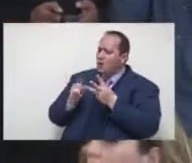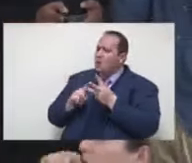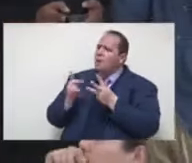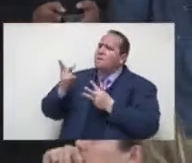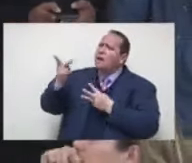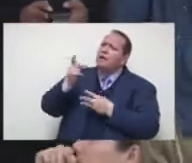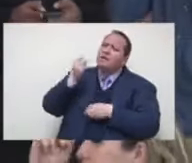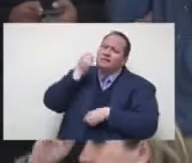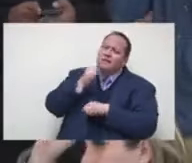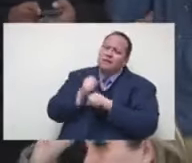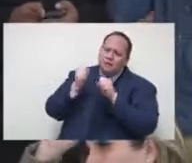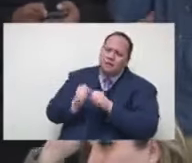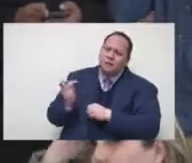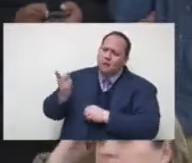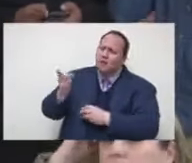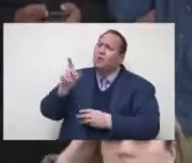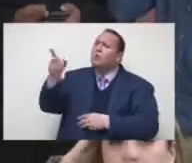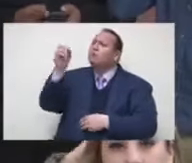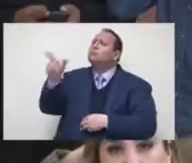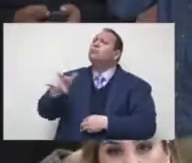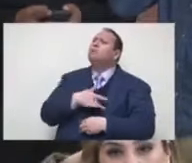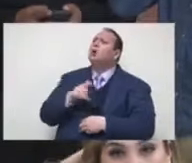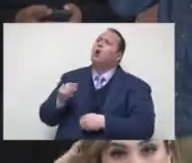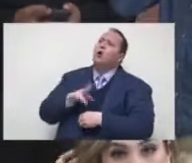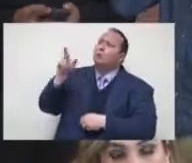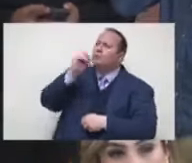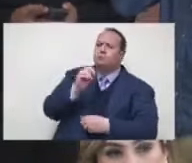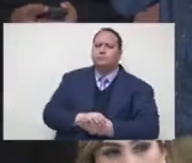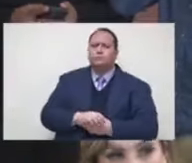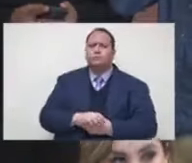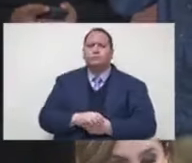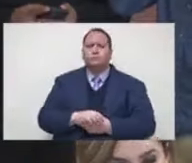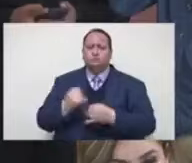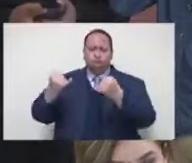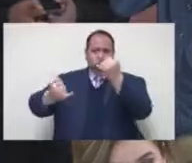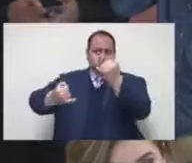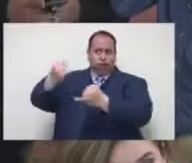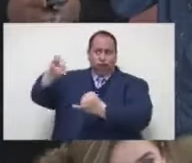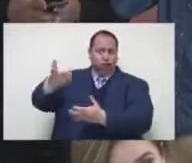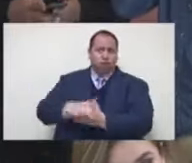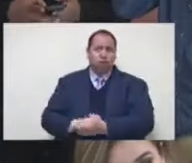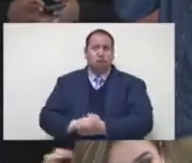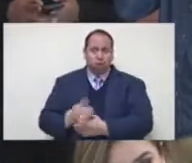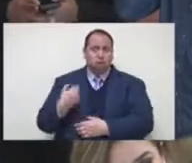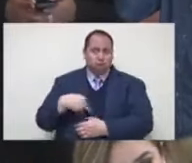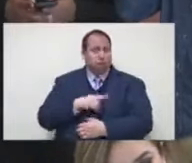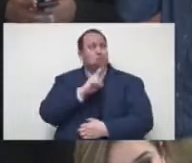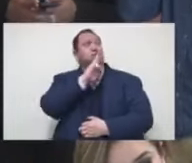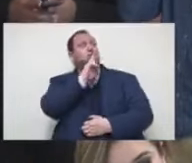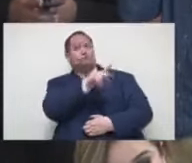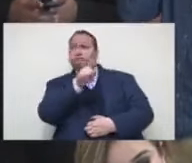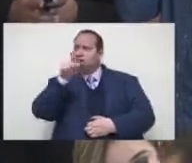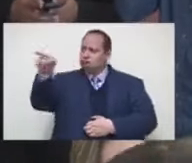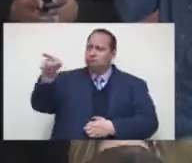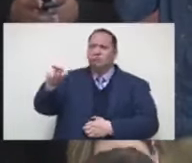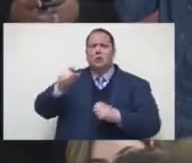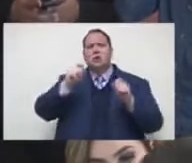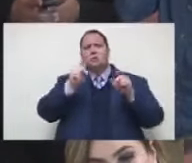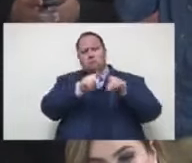Pública, nos queda claro la postura de usted, gobernadora, en torno al Poder Judicial, porque, bueno, así lo hemos reportado incluso nosotros con